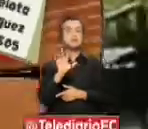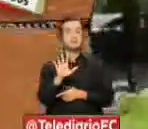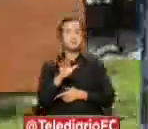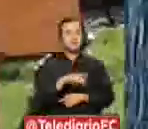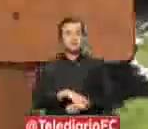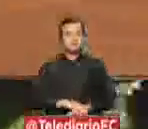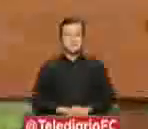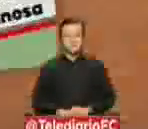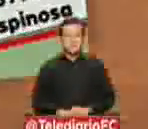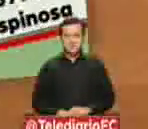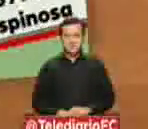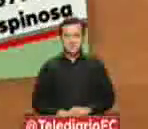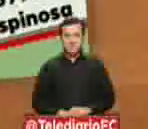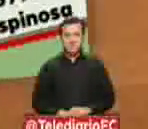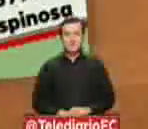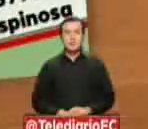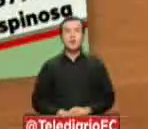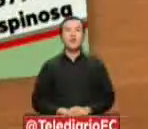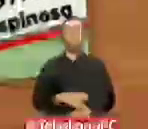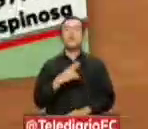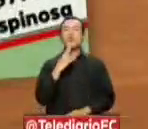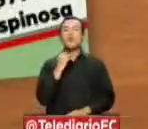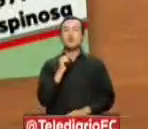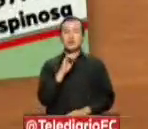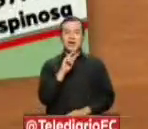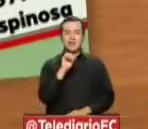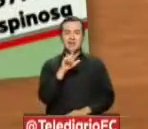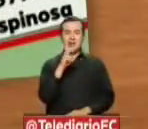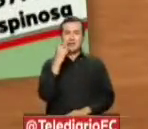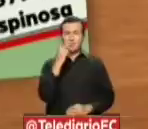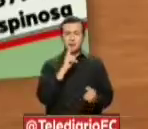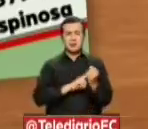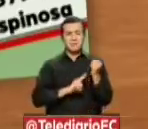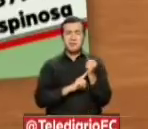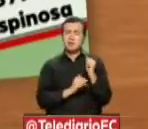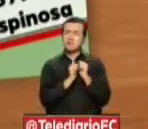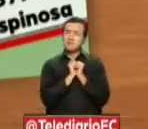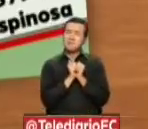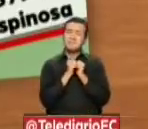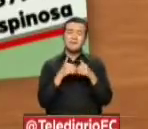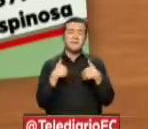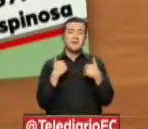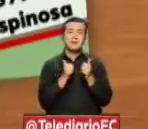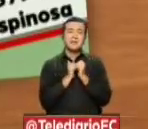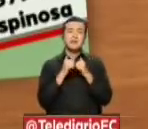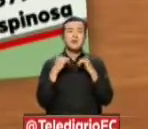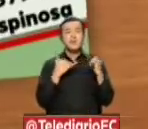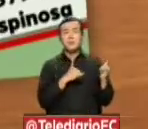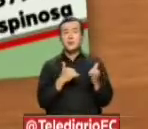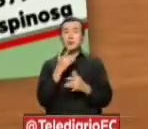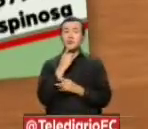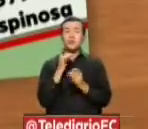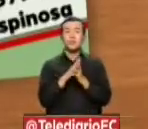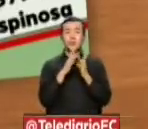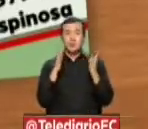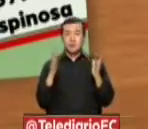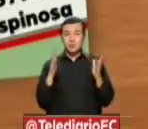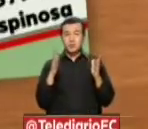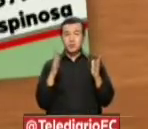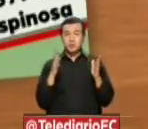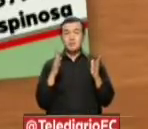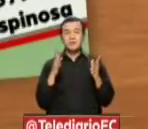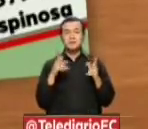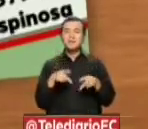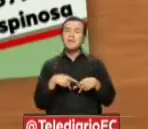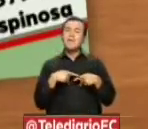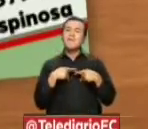098-4943-505. Dulce y Canela, dos hermanas inseparables, alegres y muy juguetonas. Cambia el sabor de tu